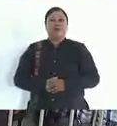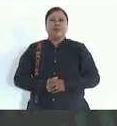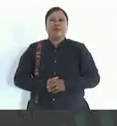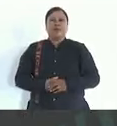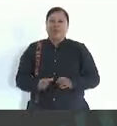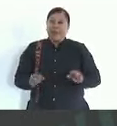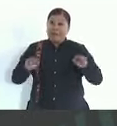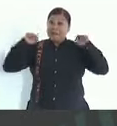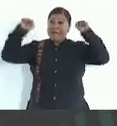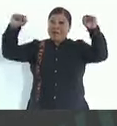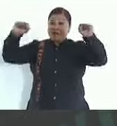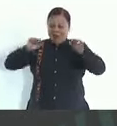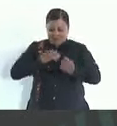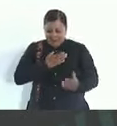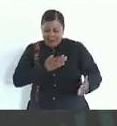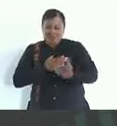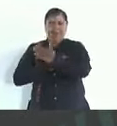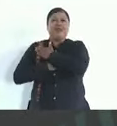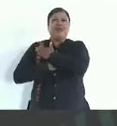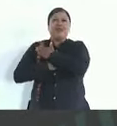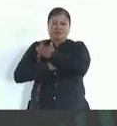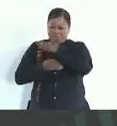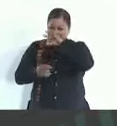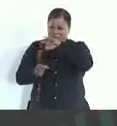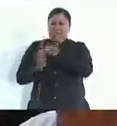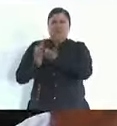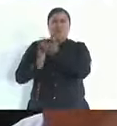¡Viva! ¡Viva Claudia Sheinbaum, presidenta electa!